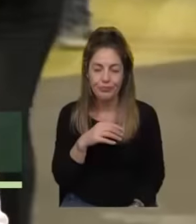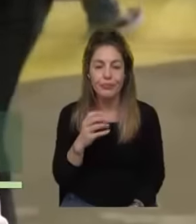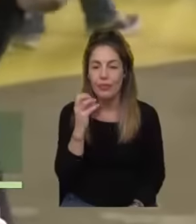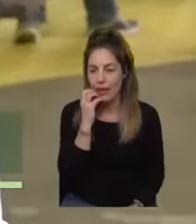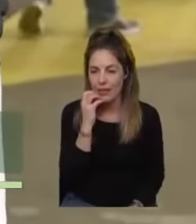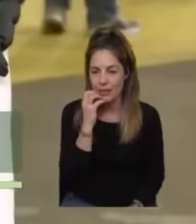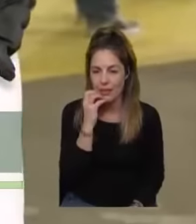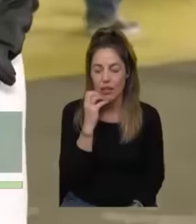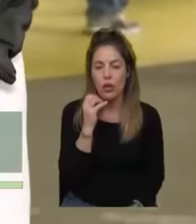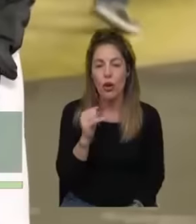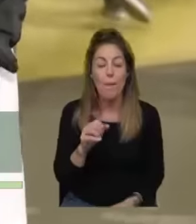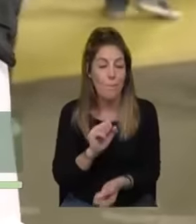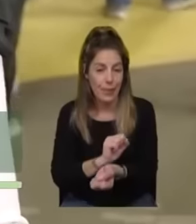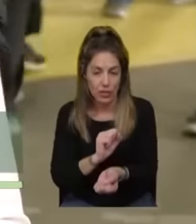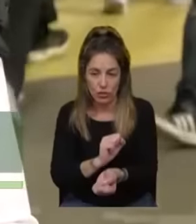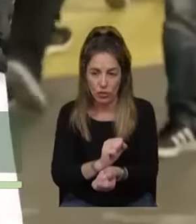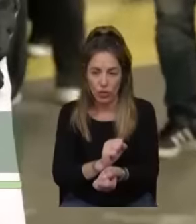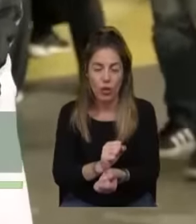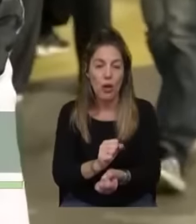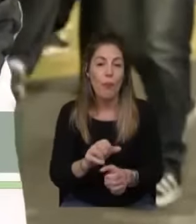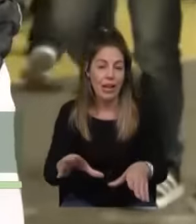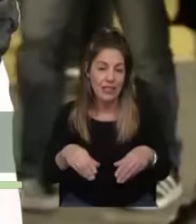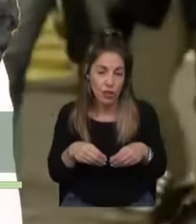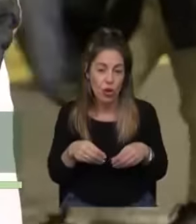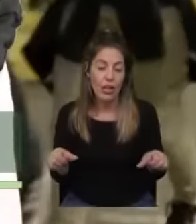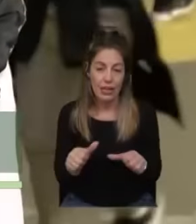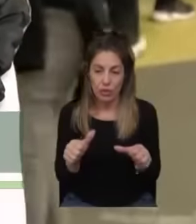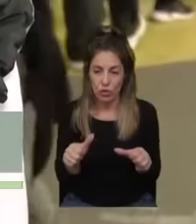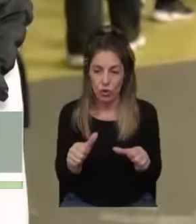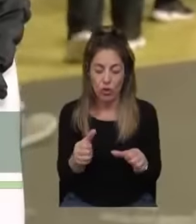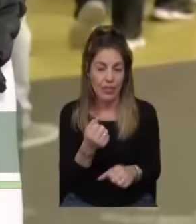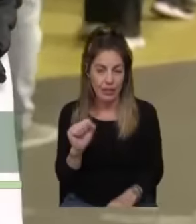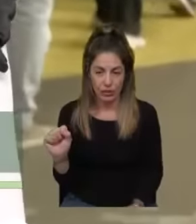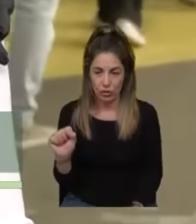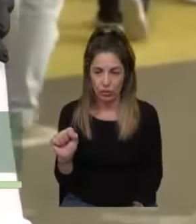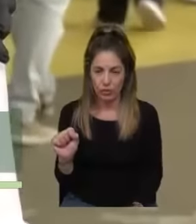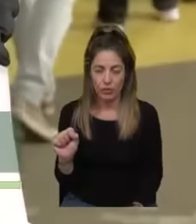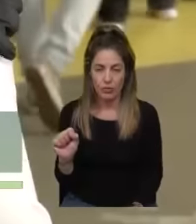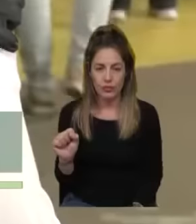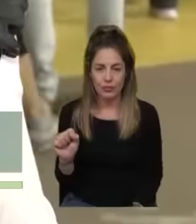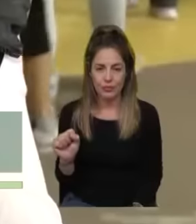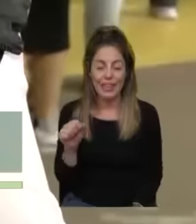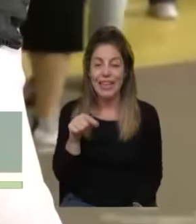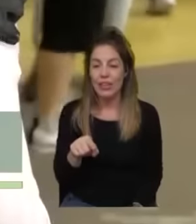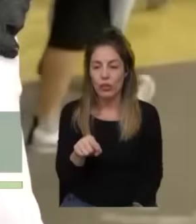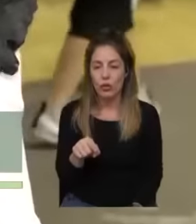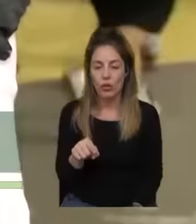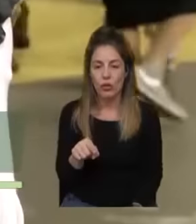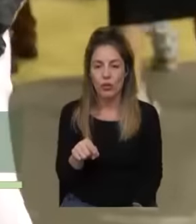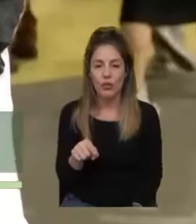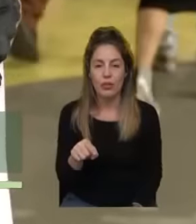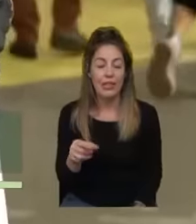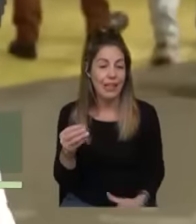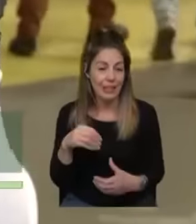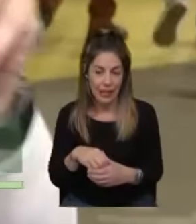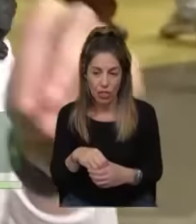Astesiano está preso porque aceptó que había cometido delitos. Esto está siendo